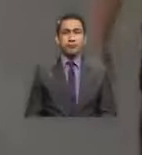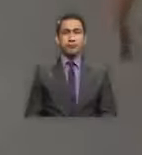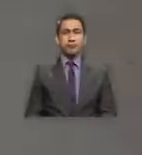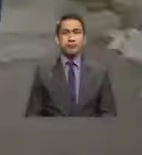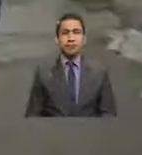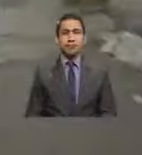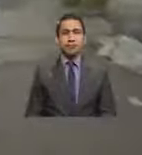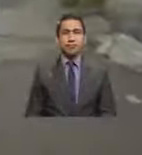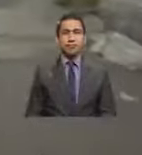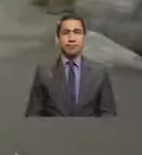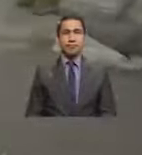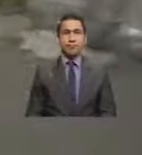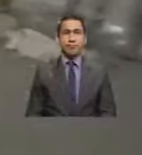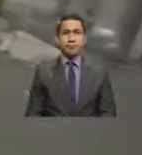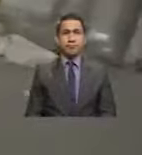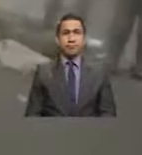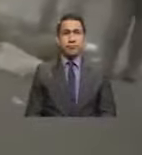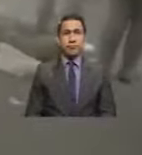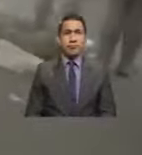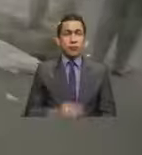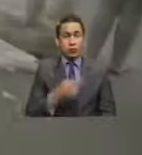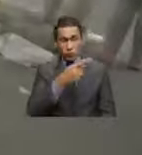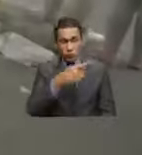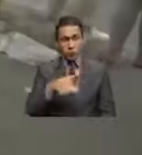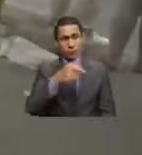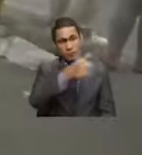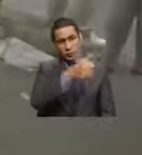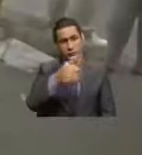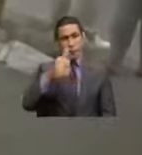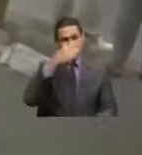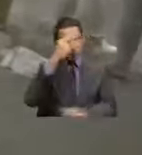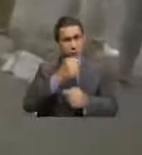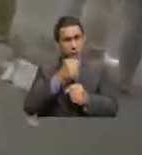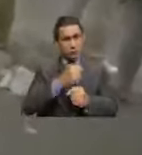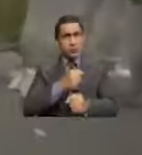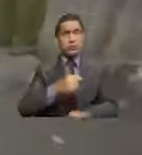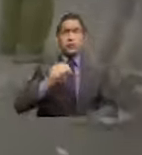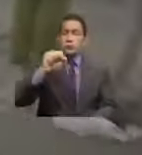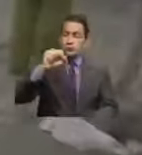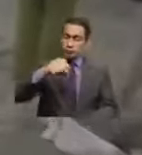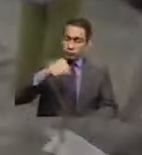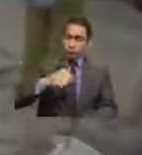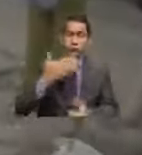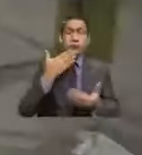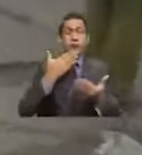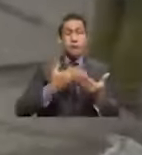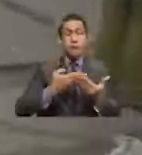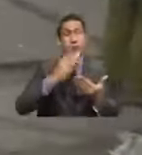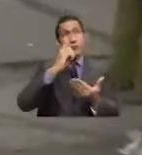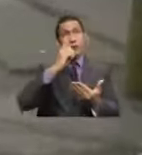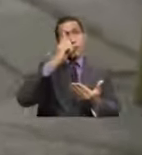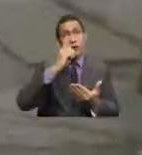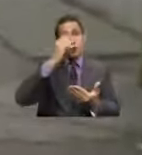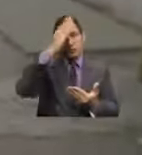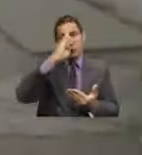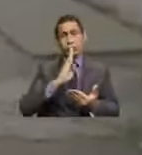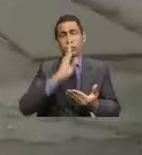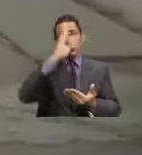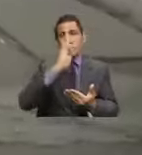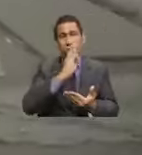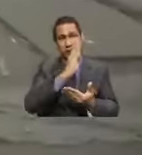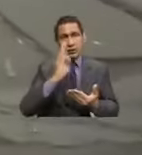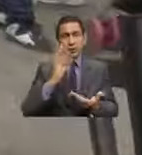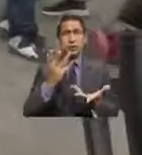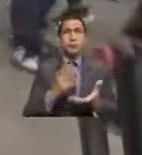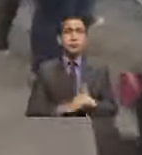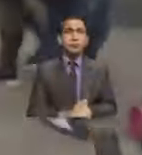Bueno, chicos, que ustedes estén trabajando y que se la estén ganando honradamente. Como tiene que ser, y gracias a la bendición de Jehová, pues no, de Papá Dios siempre, ¿no?